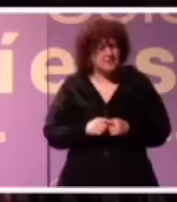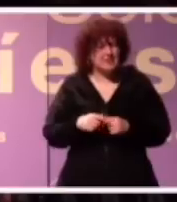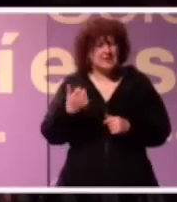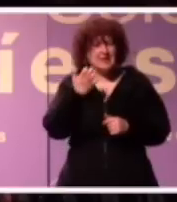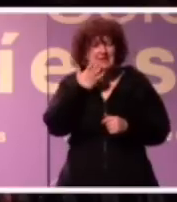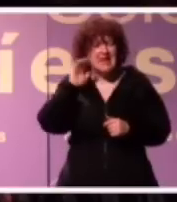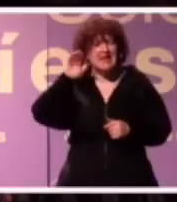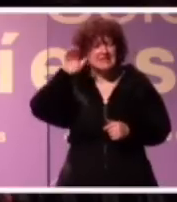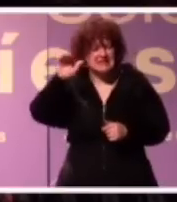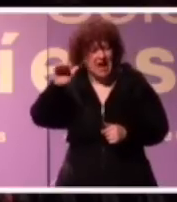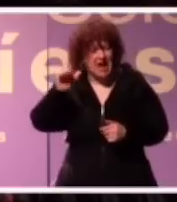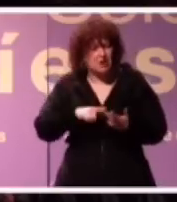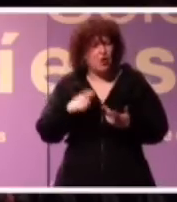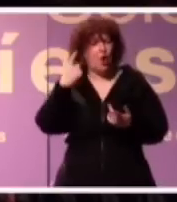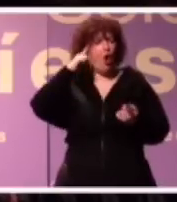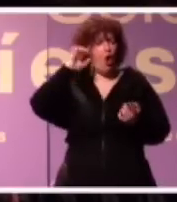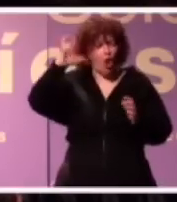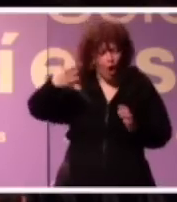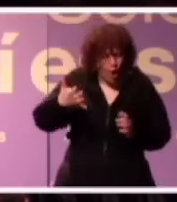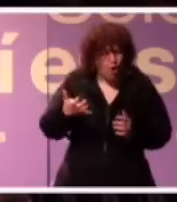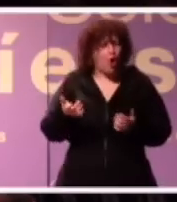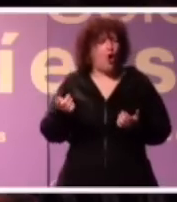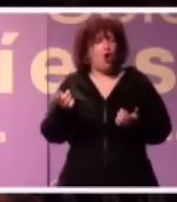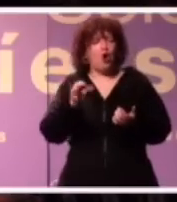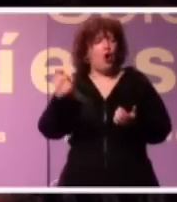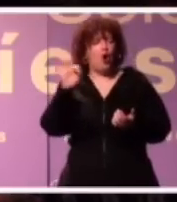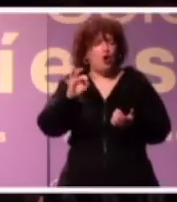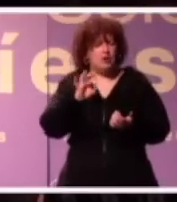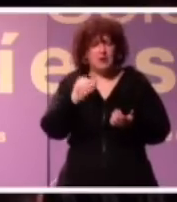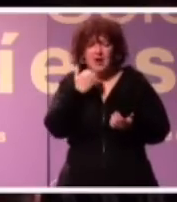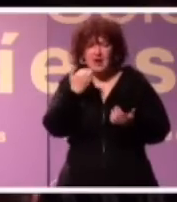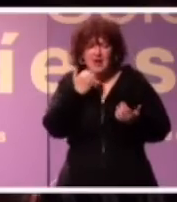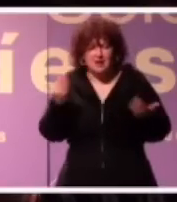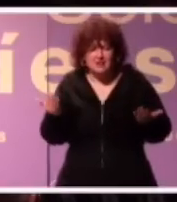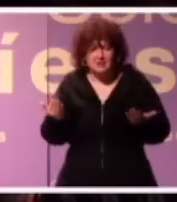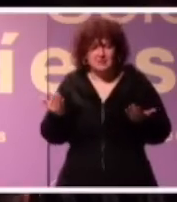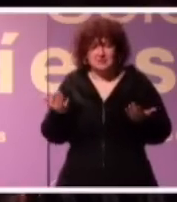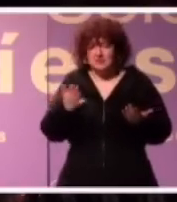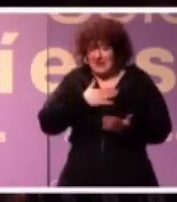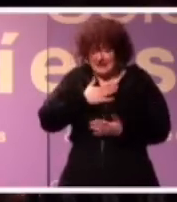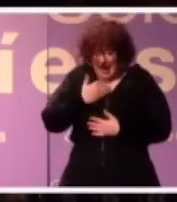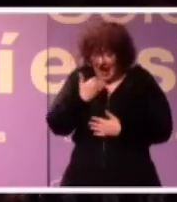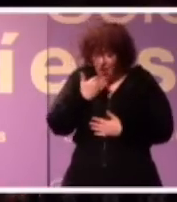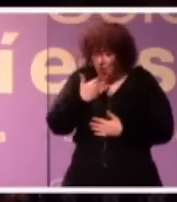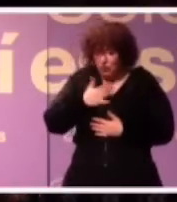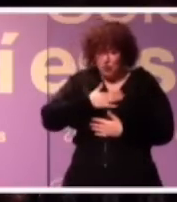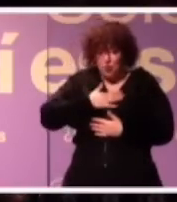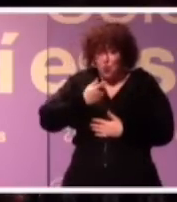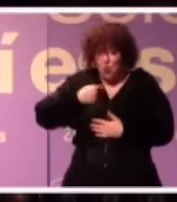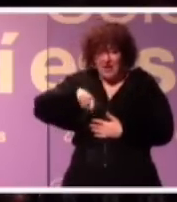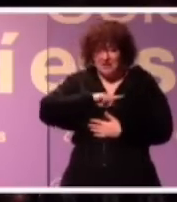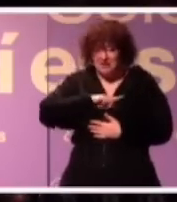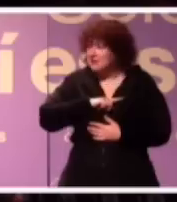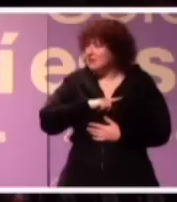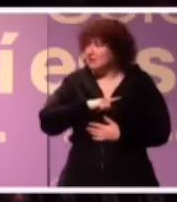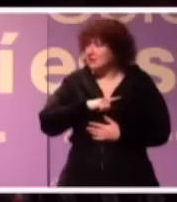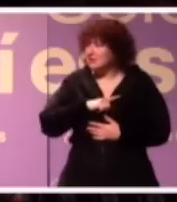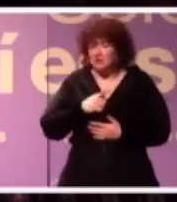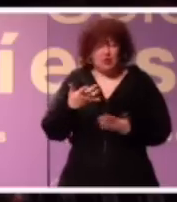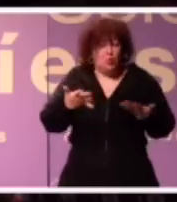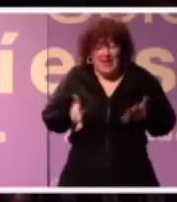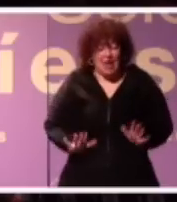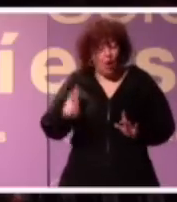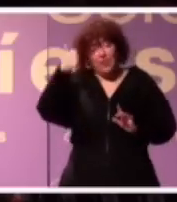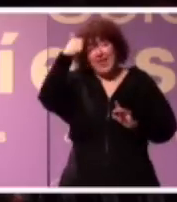o un loco o no algo tan nuestro como un sano hijo del